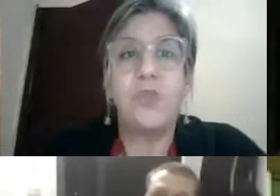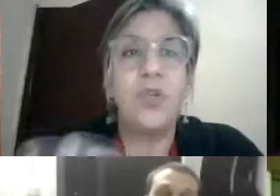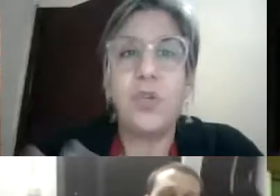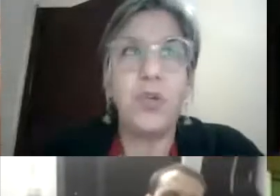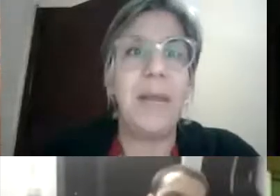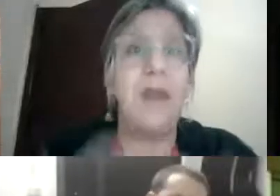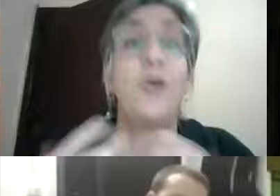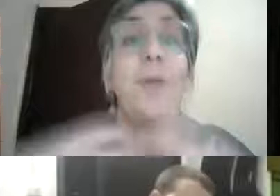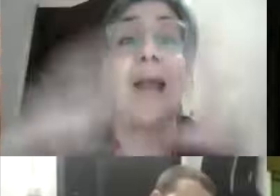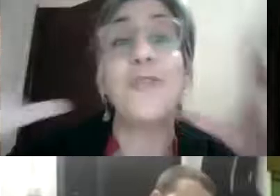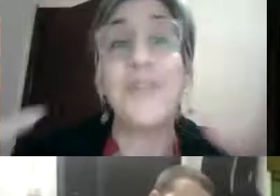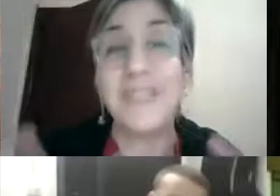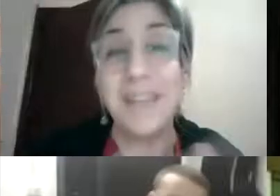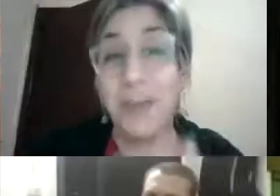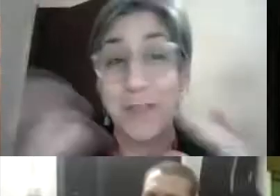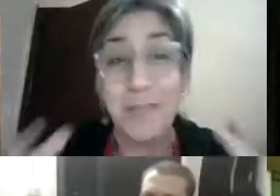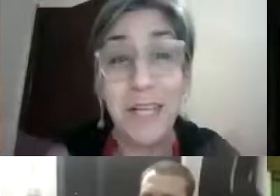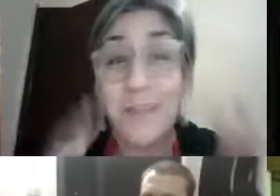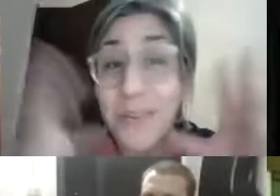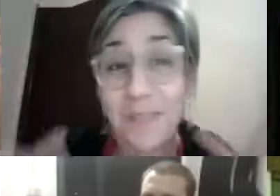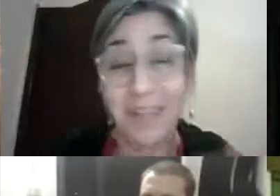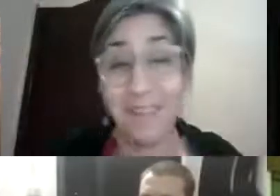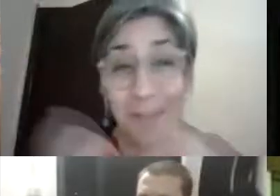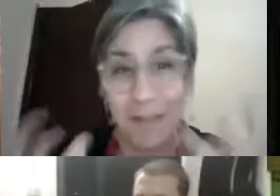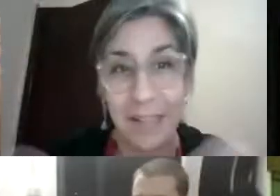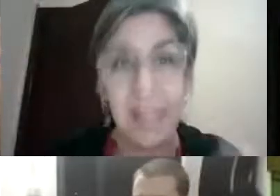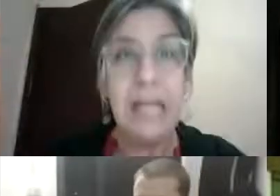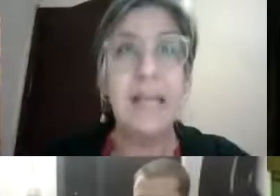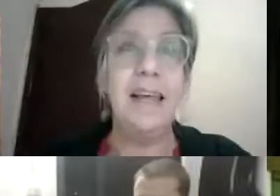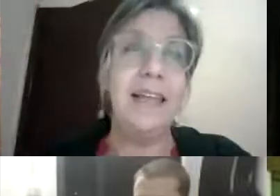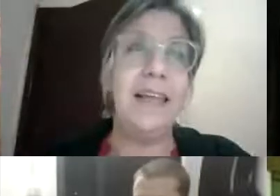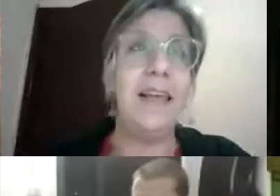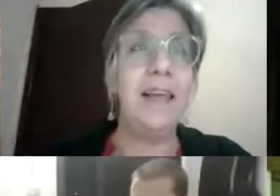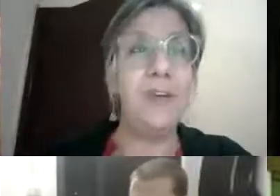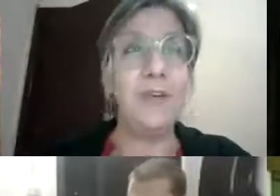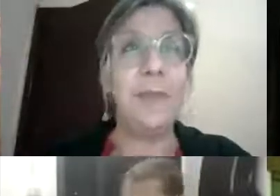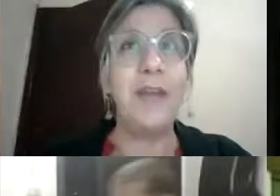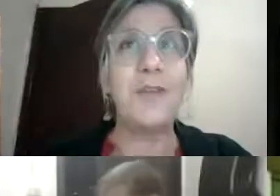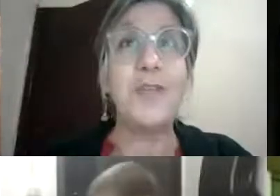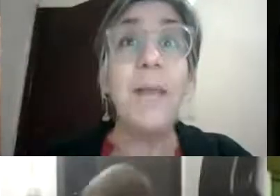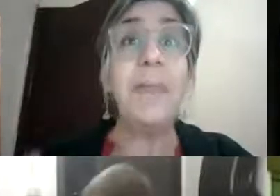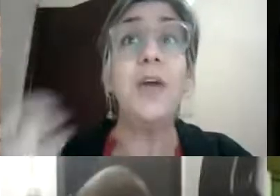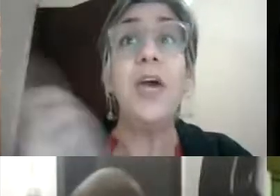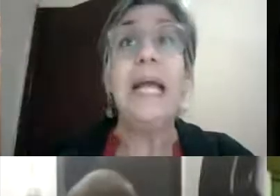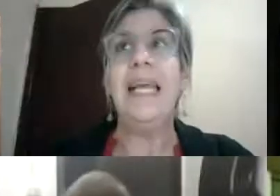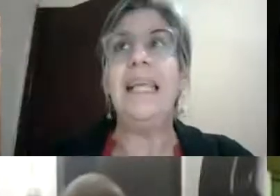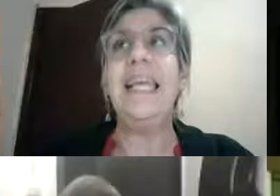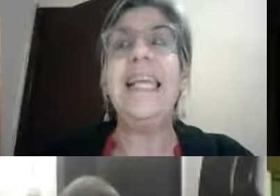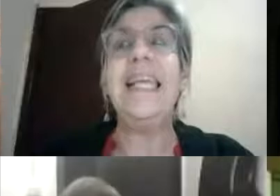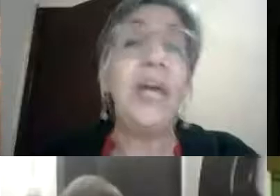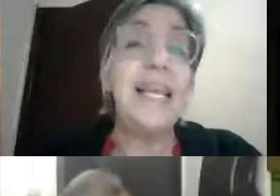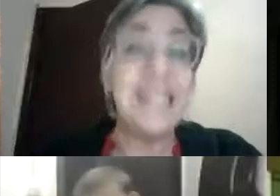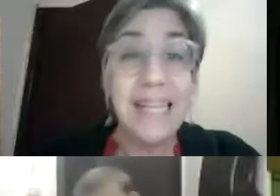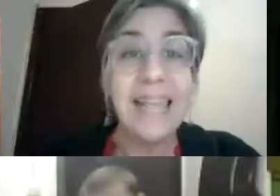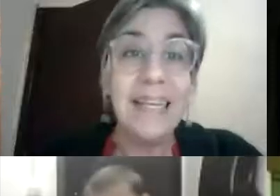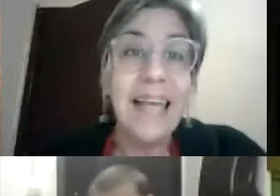lo que para nosotros es el conocimiento, que obviamente no es para todos igual, pero y